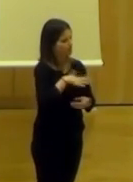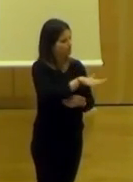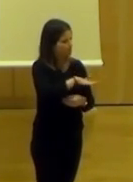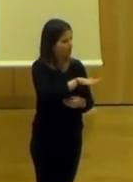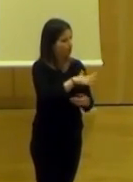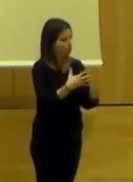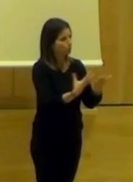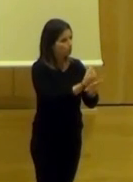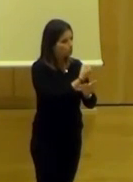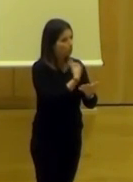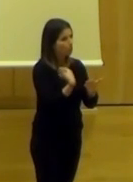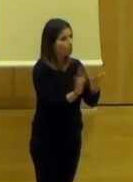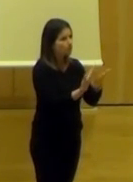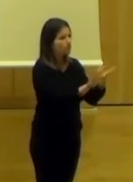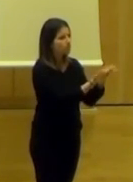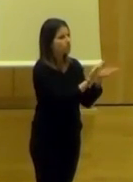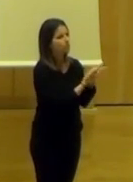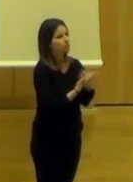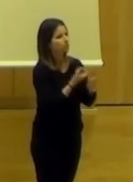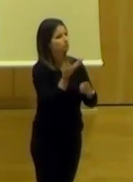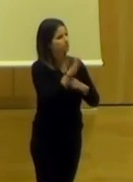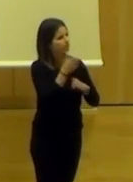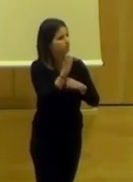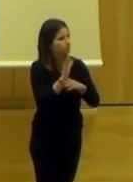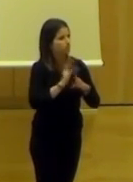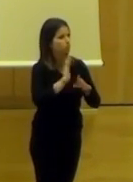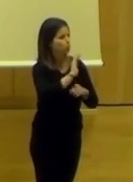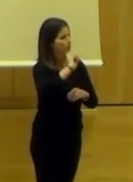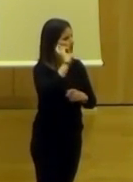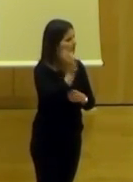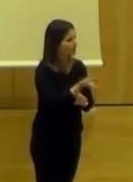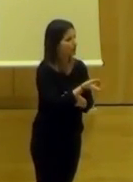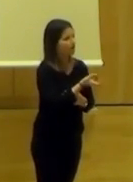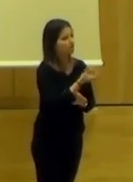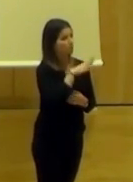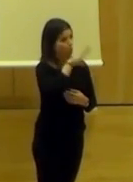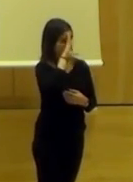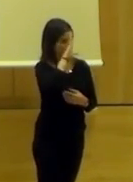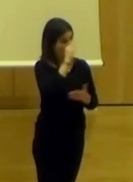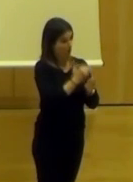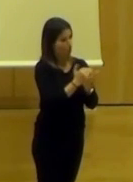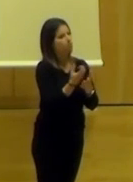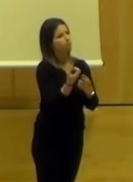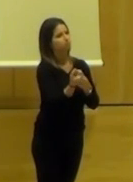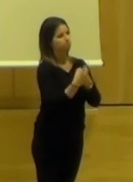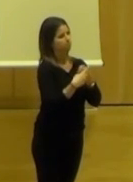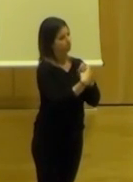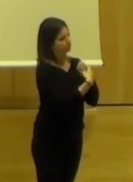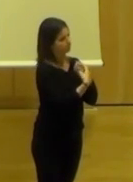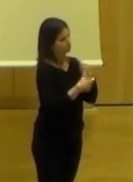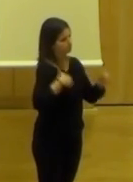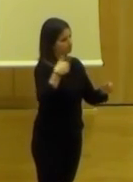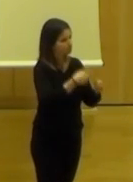Y entonces todos muestran un poco pues las actividades que tienen y tal, y Luna sí ha venido participando en